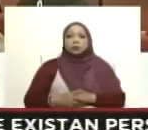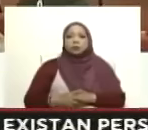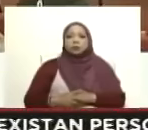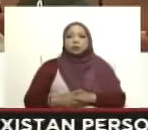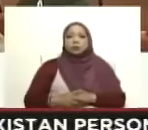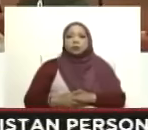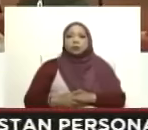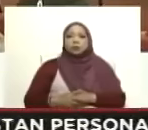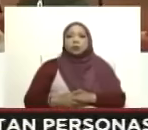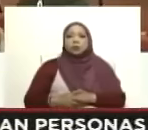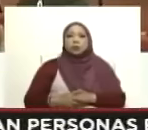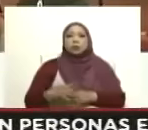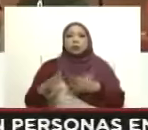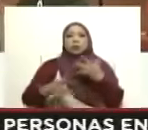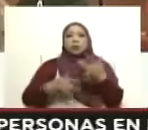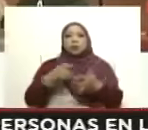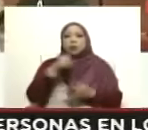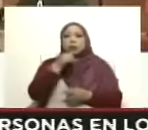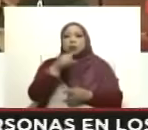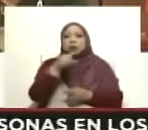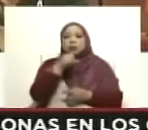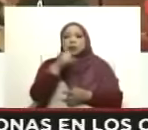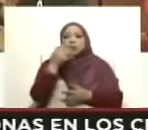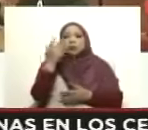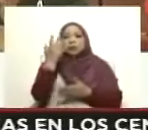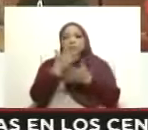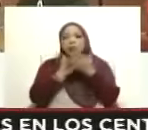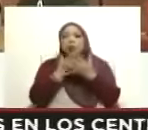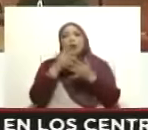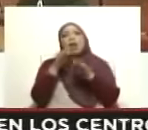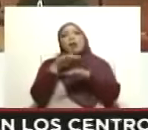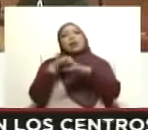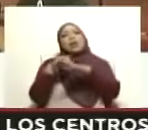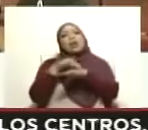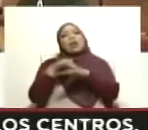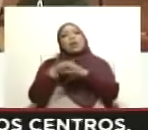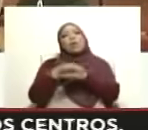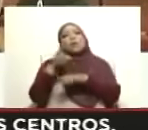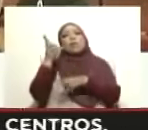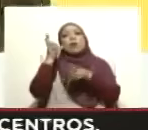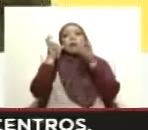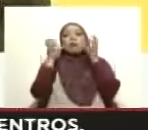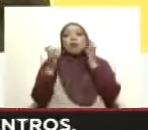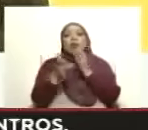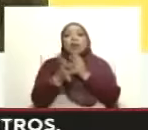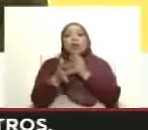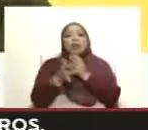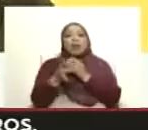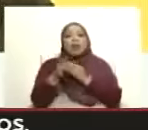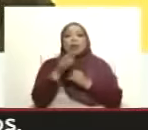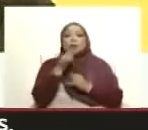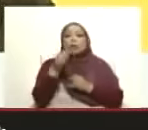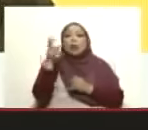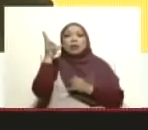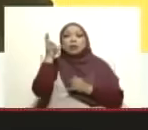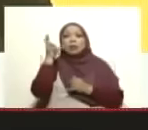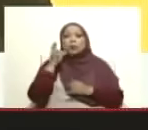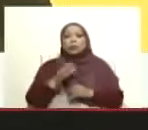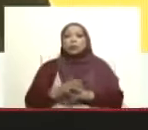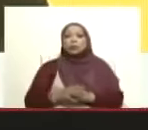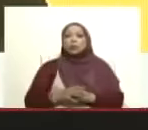extraordinario como diría alguna vez El guerrillero Heroico Ernesto guevar convierte en extraordinario incluso